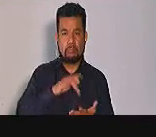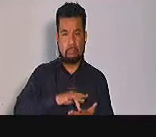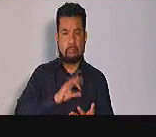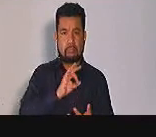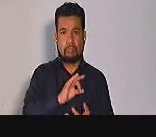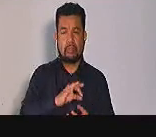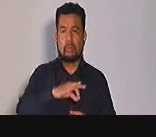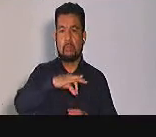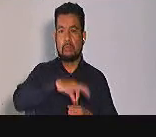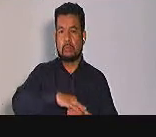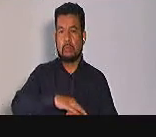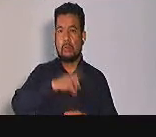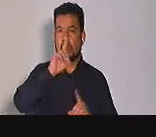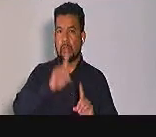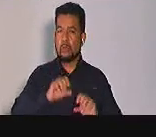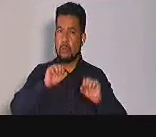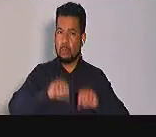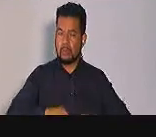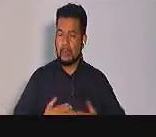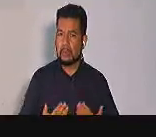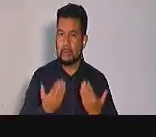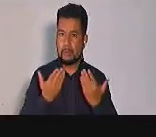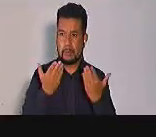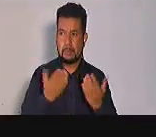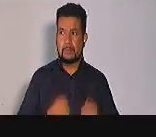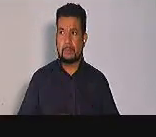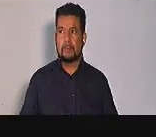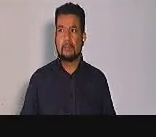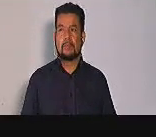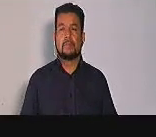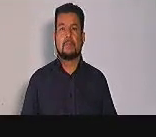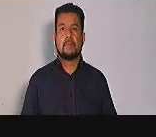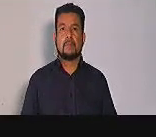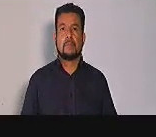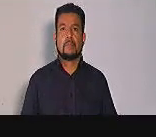estos momentos tenemos quórum deliberatorio.